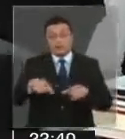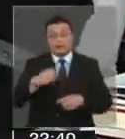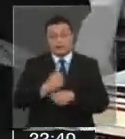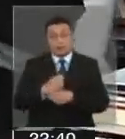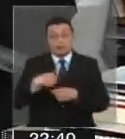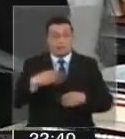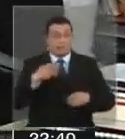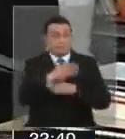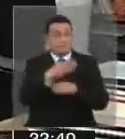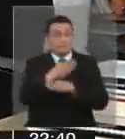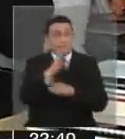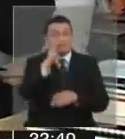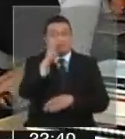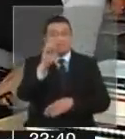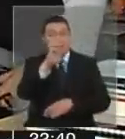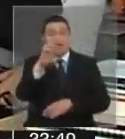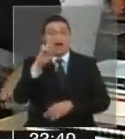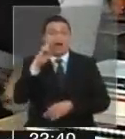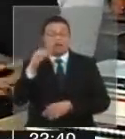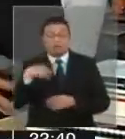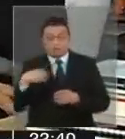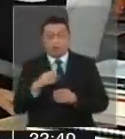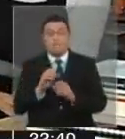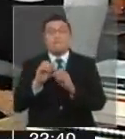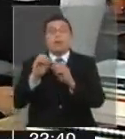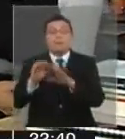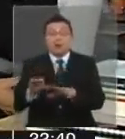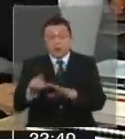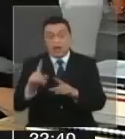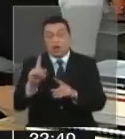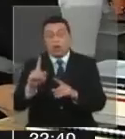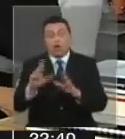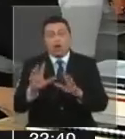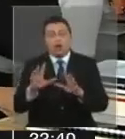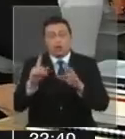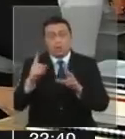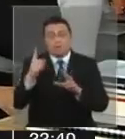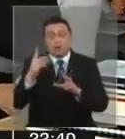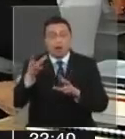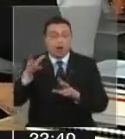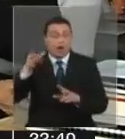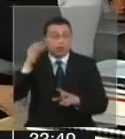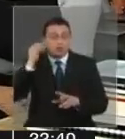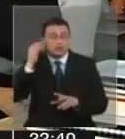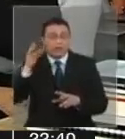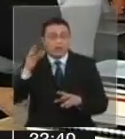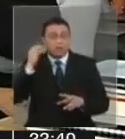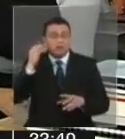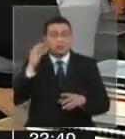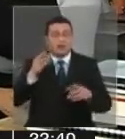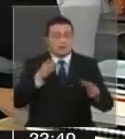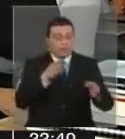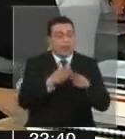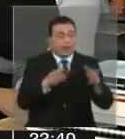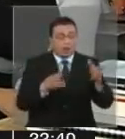a los barrios no a poner algo, o sea, sí, también vamos a poner algo, pero vamos primero a escuchar. Vamos a escuchar, vamos a recibir,